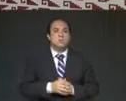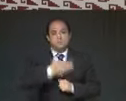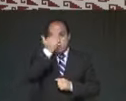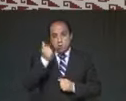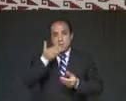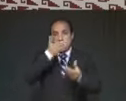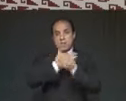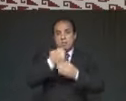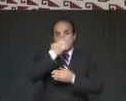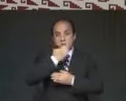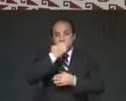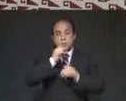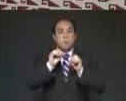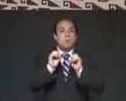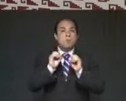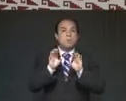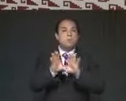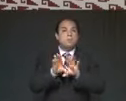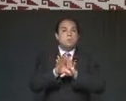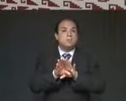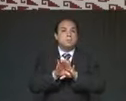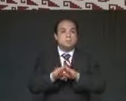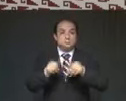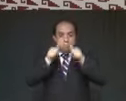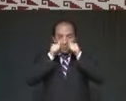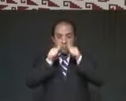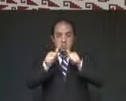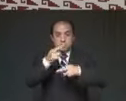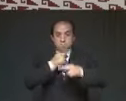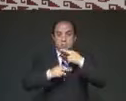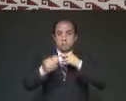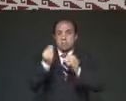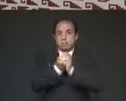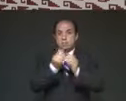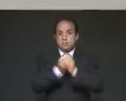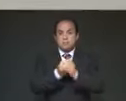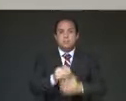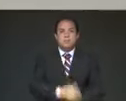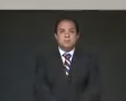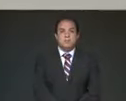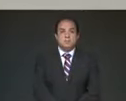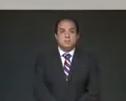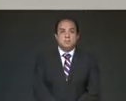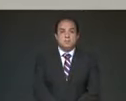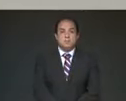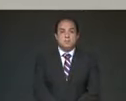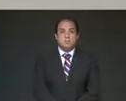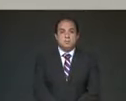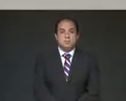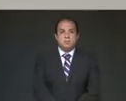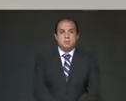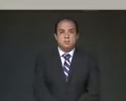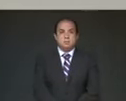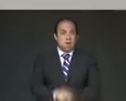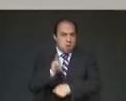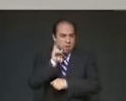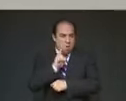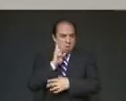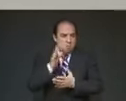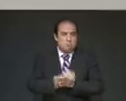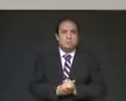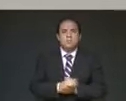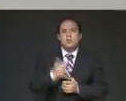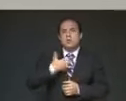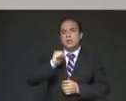alguna escuela o cómo es que va a estar pendiente de este regreso a clases. Es probable, vamos a ver, hay algunas